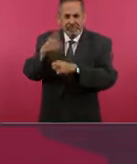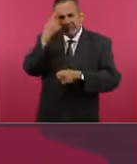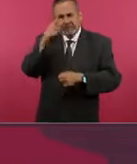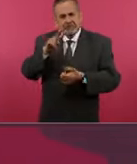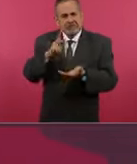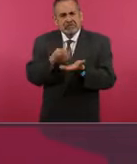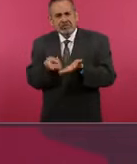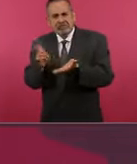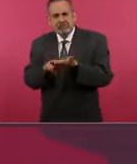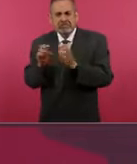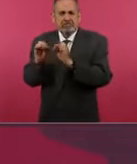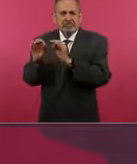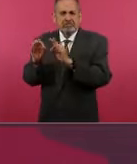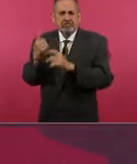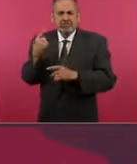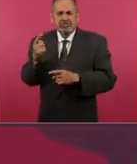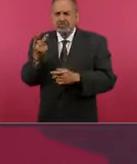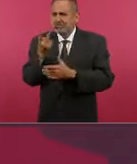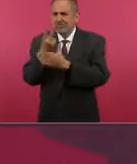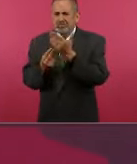¿Para qué las embajadas entonces?